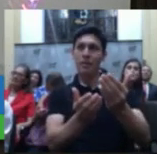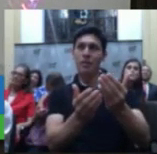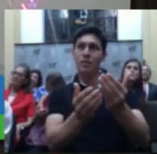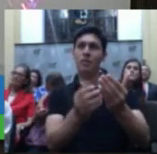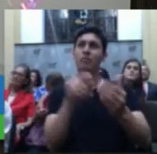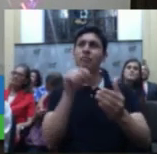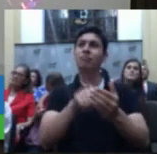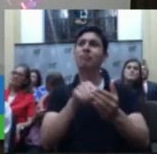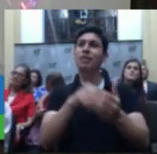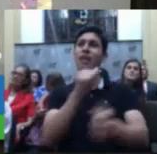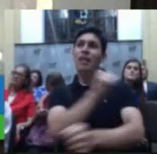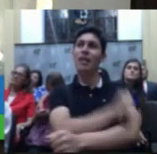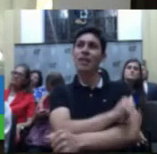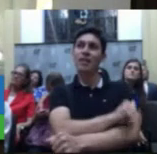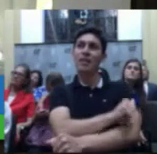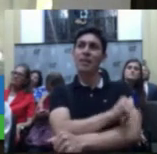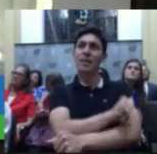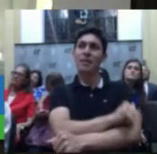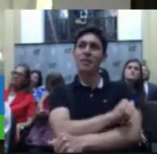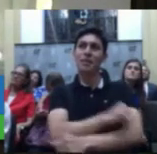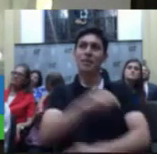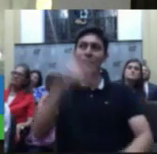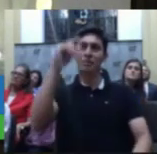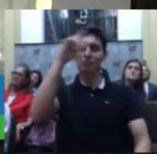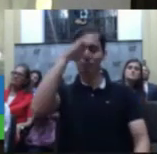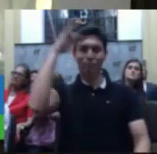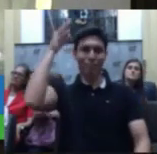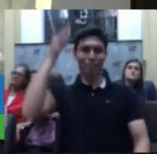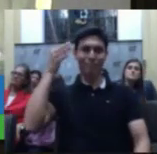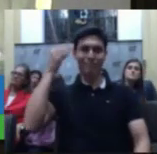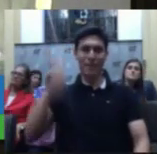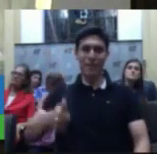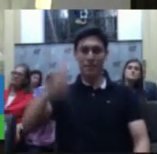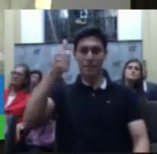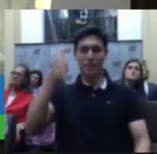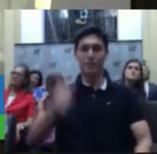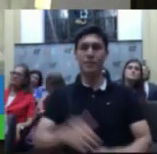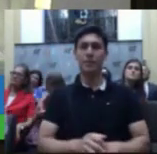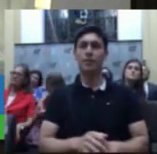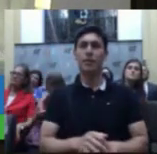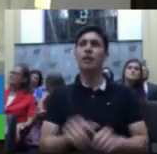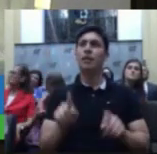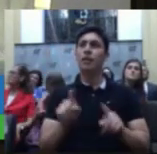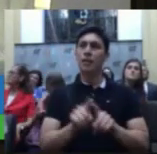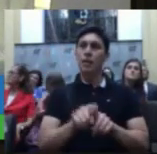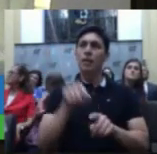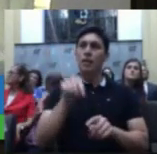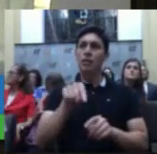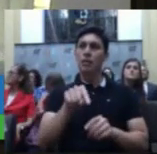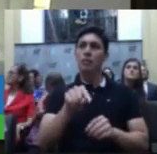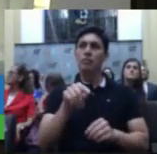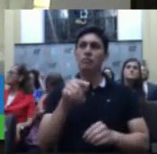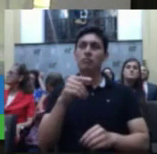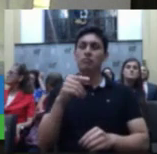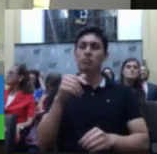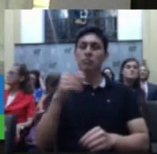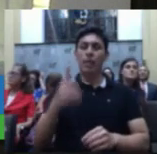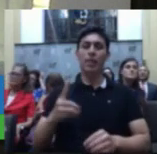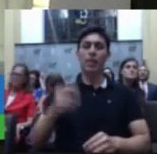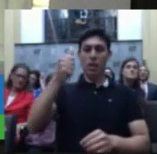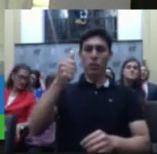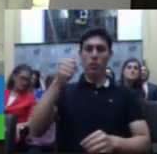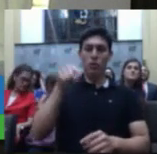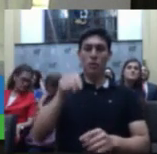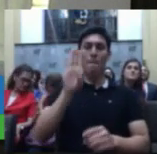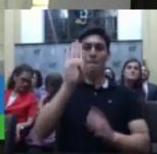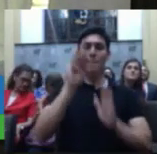Academia de la Magistratura. Ha sido abogado consultor del directorio del Banco Central de Reserva del Perú. Integró la